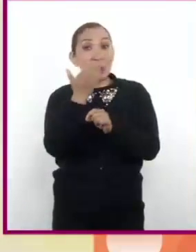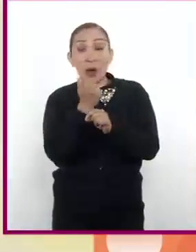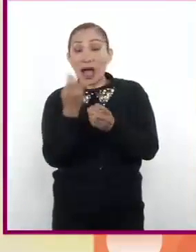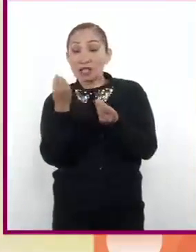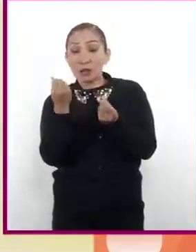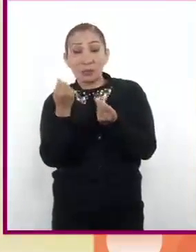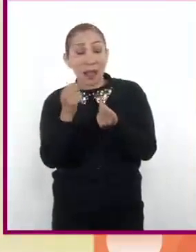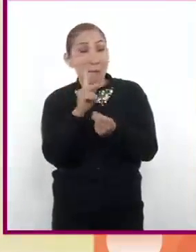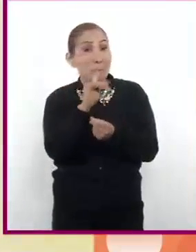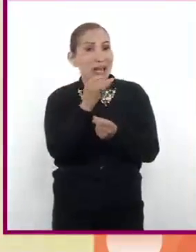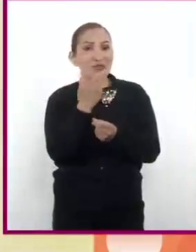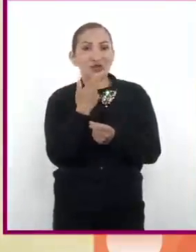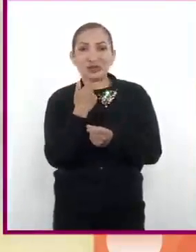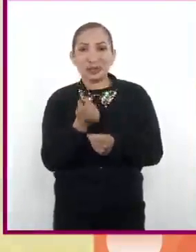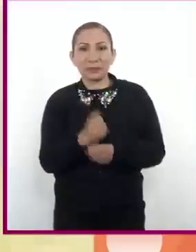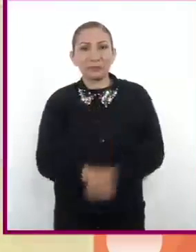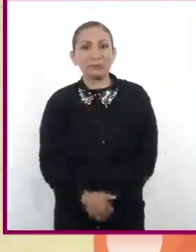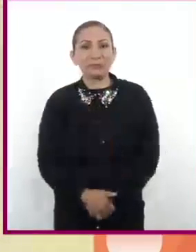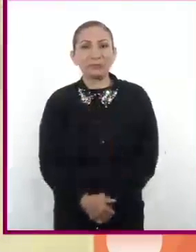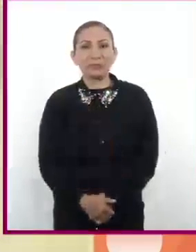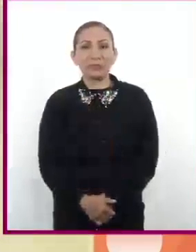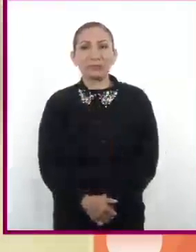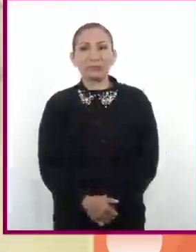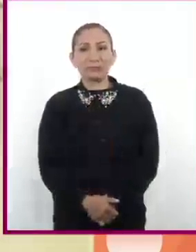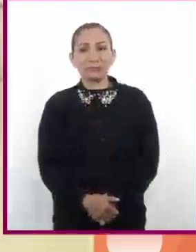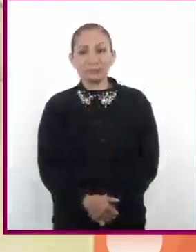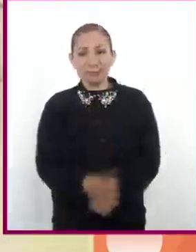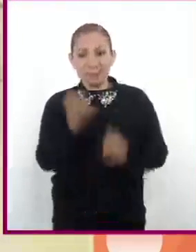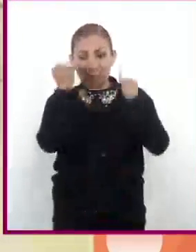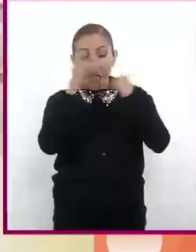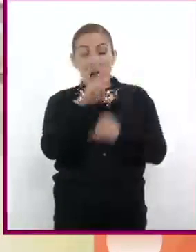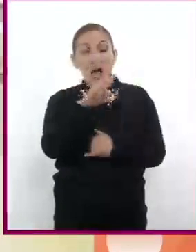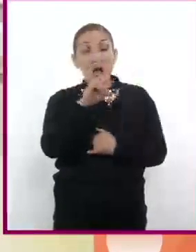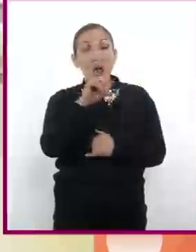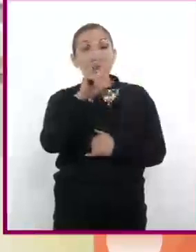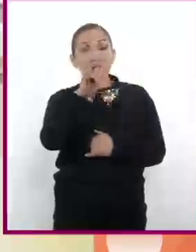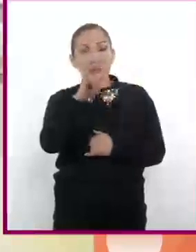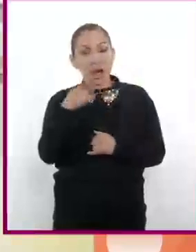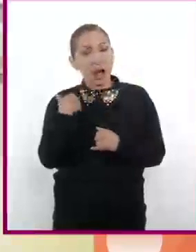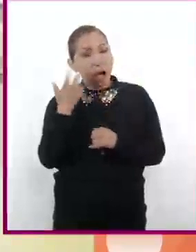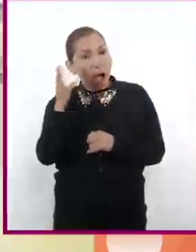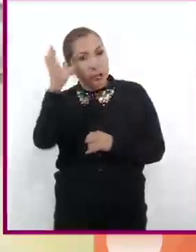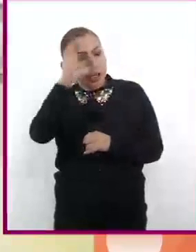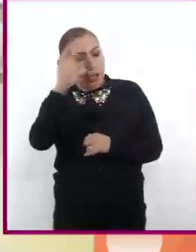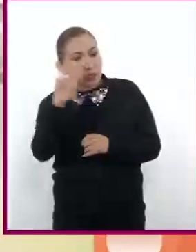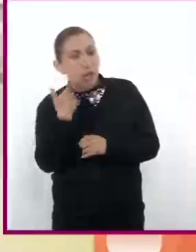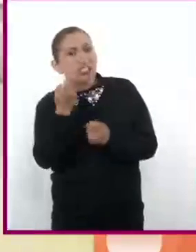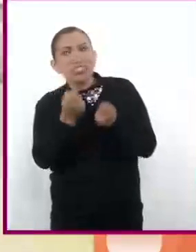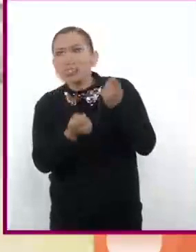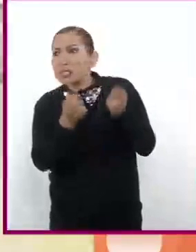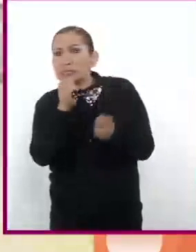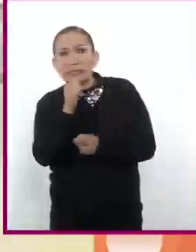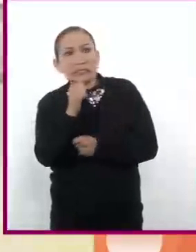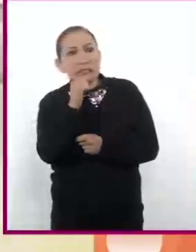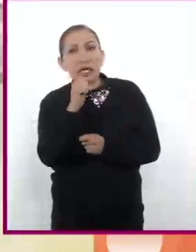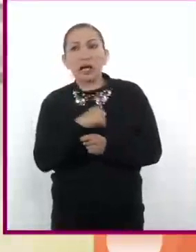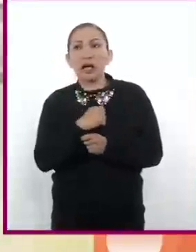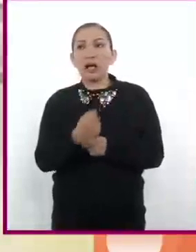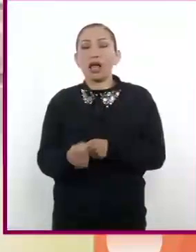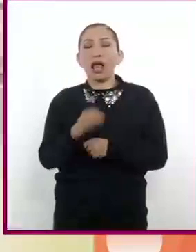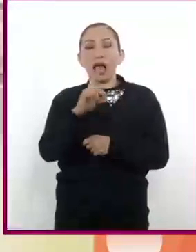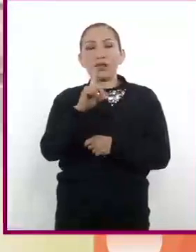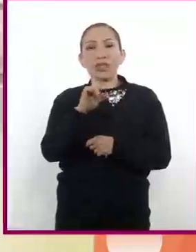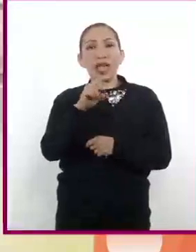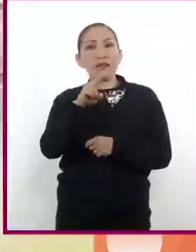la pila no funcionaba. El invento de Volta causó gran expectativa entre los científicos de la época, como Humphrey